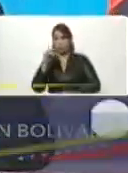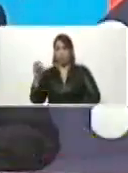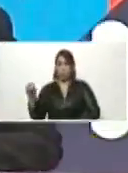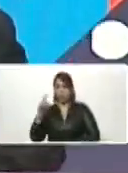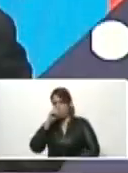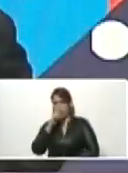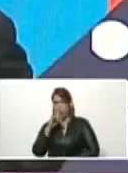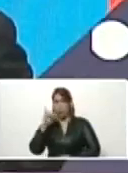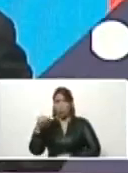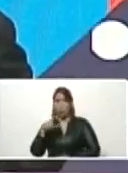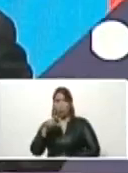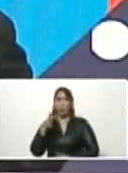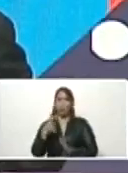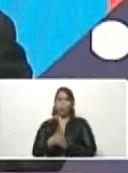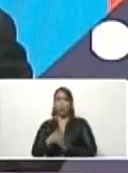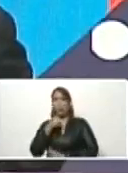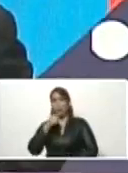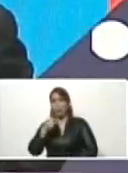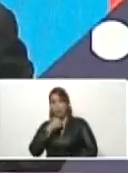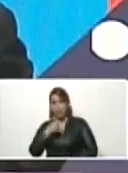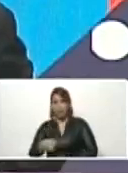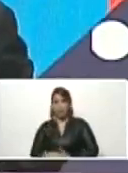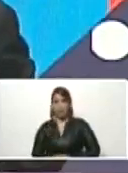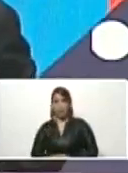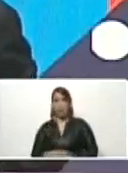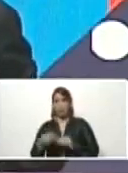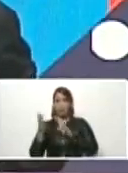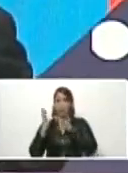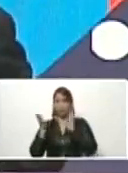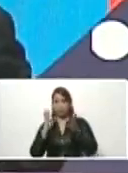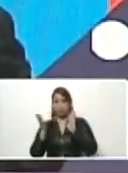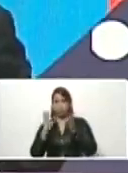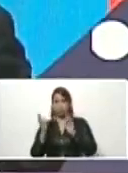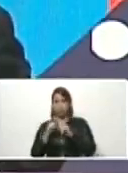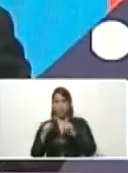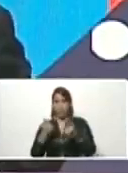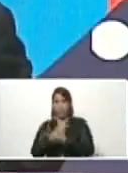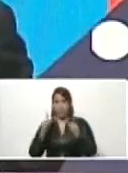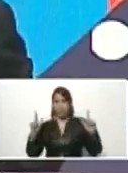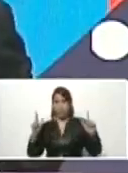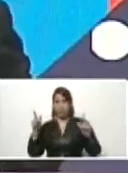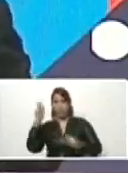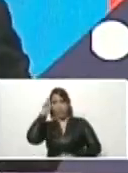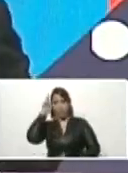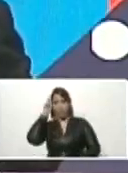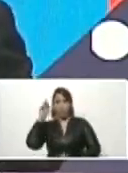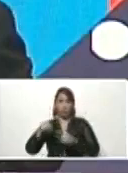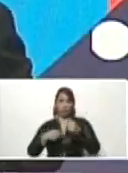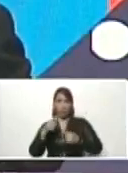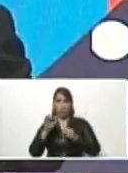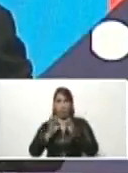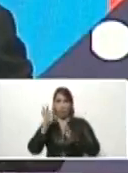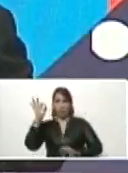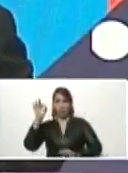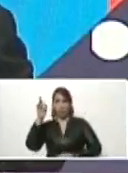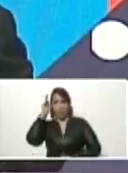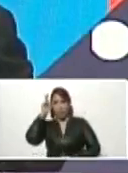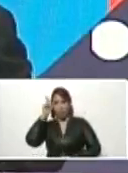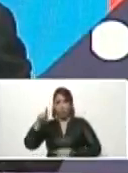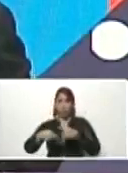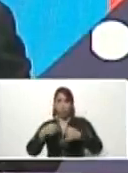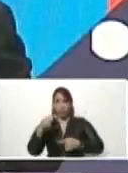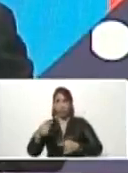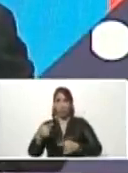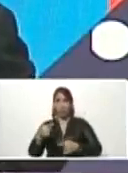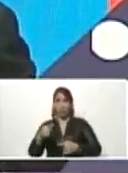la entrevista de San Martín y Bolívar en Guayaquil, que es determinante para la liberación de Perú y luego el Alto Perú, que va a ser la República de Bolivia a